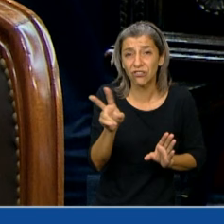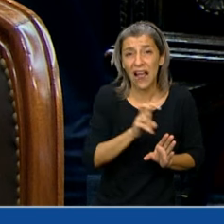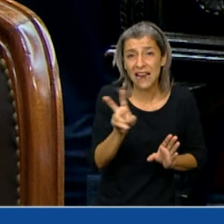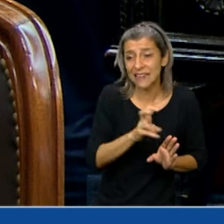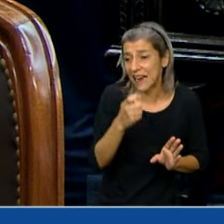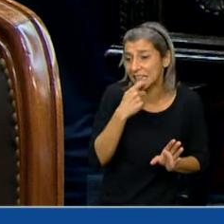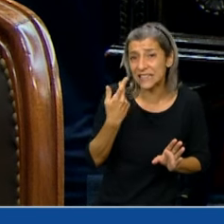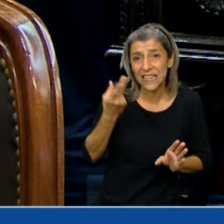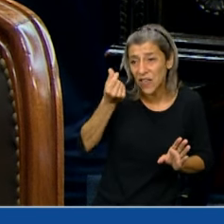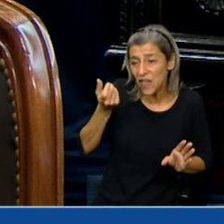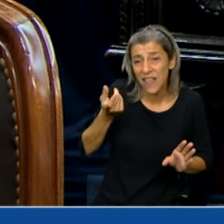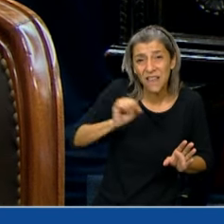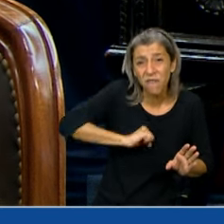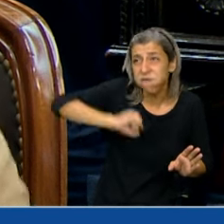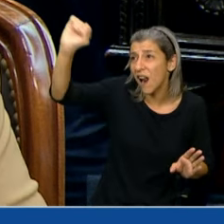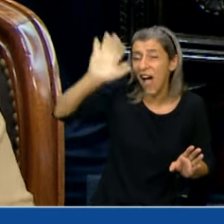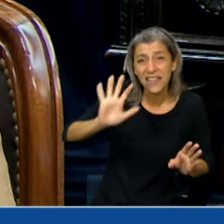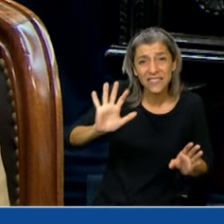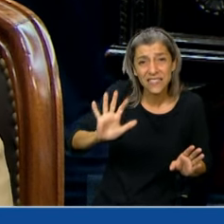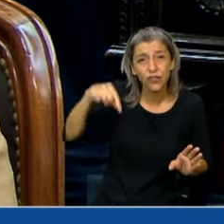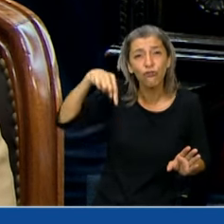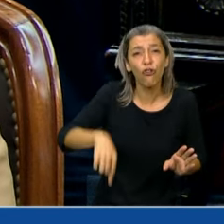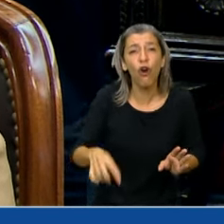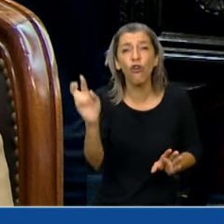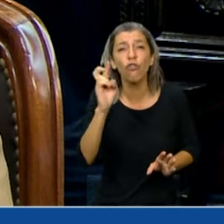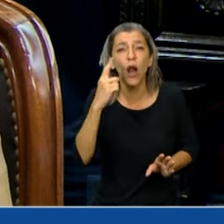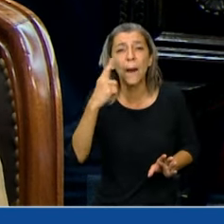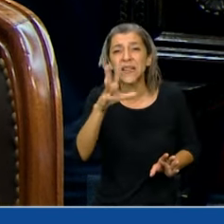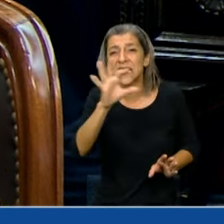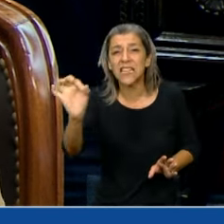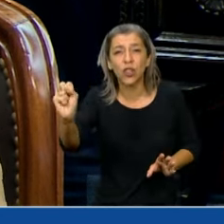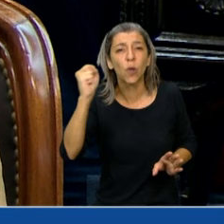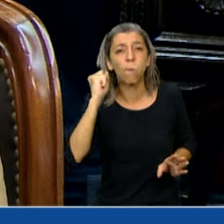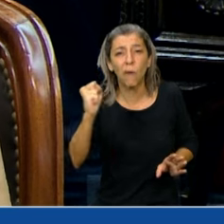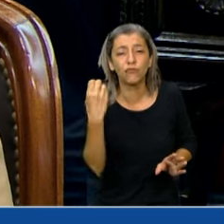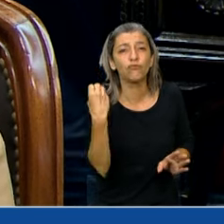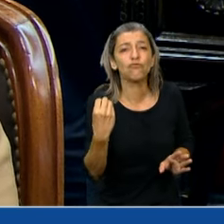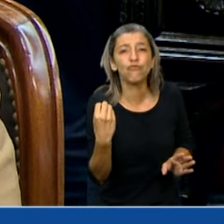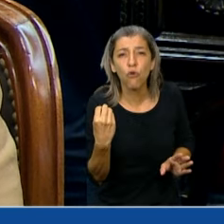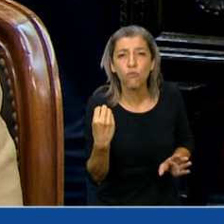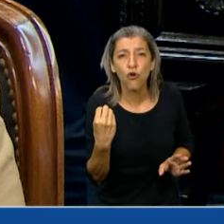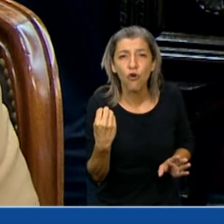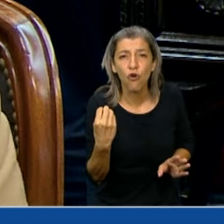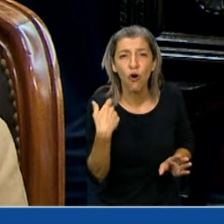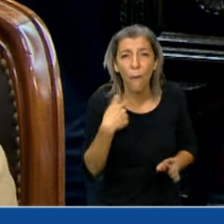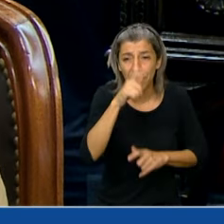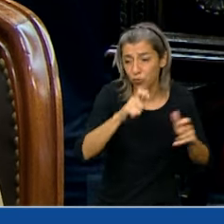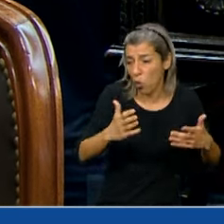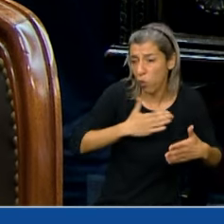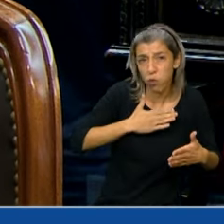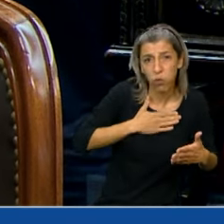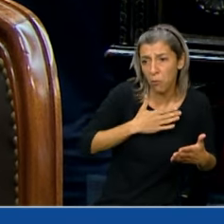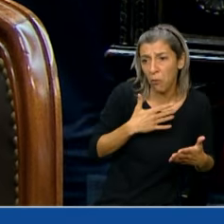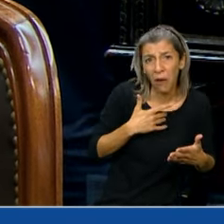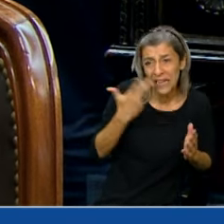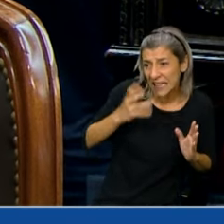galopante hoy tenemos 15 pesos el dólar explíquenme Cómo van hacer para poder